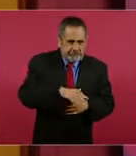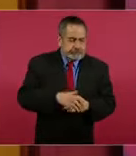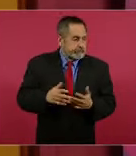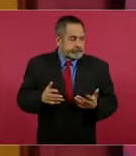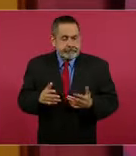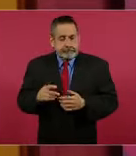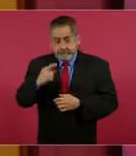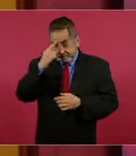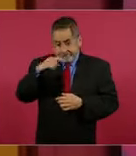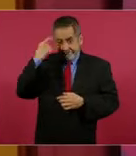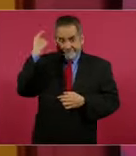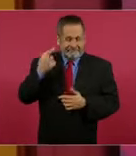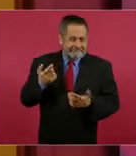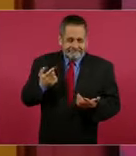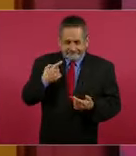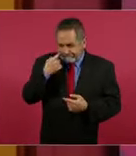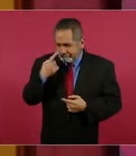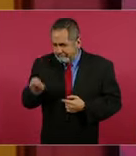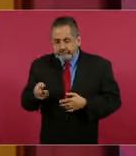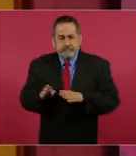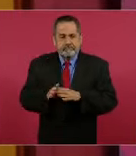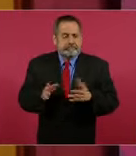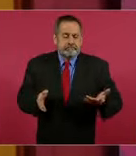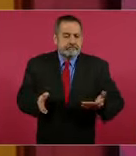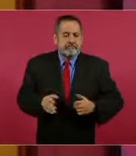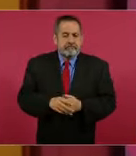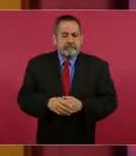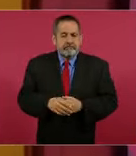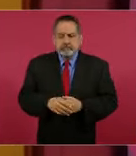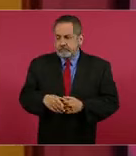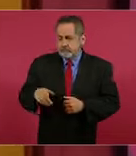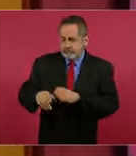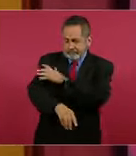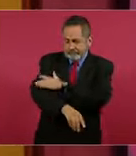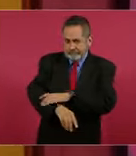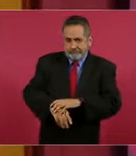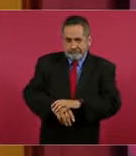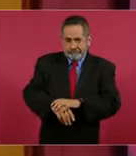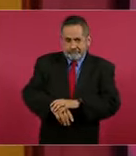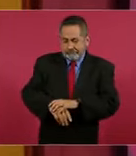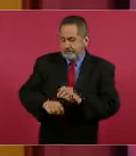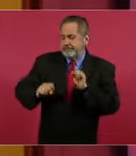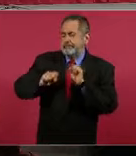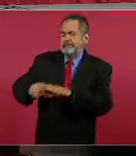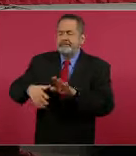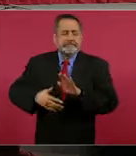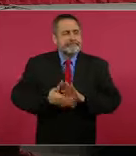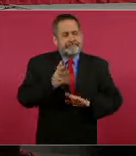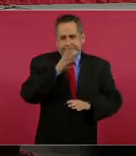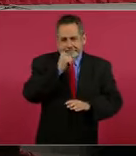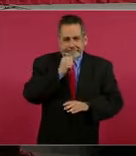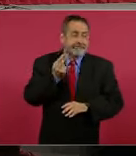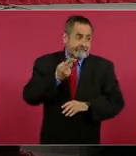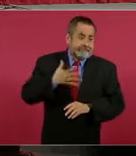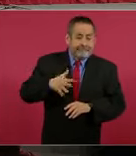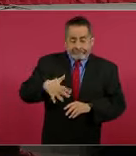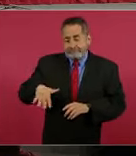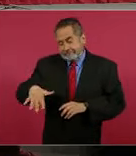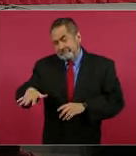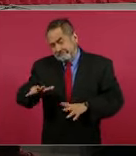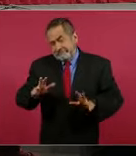no es fácil abandonar una cosa tan necesaria como un brazo. Según